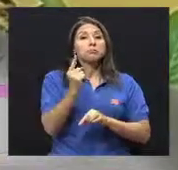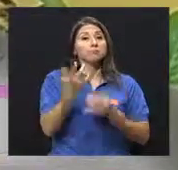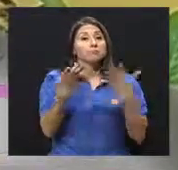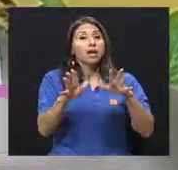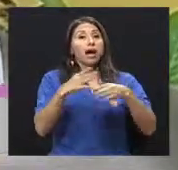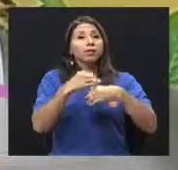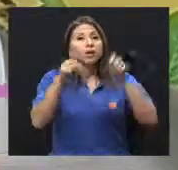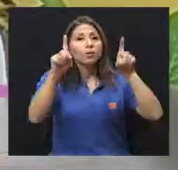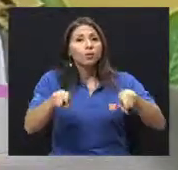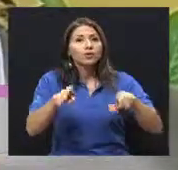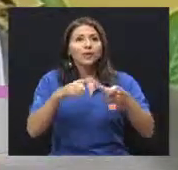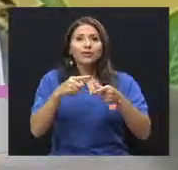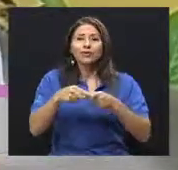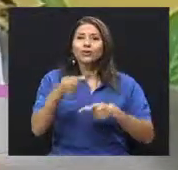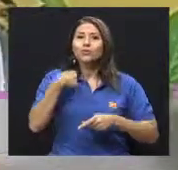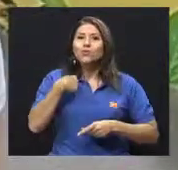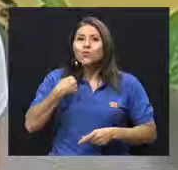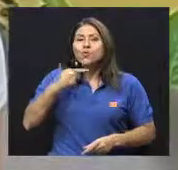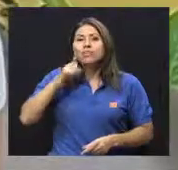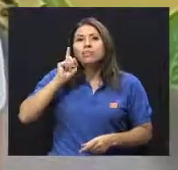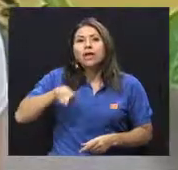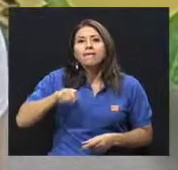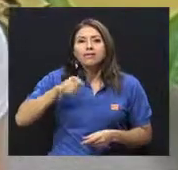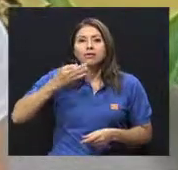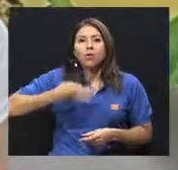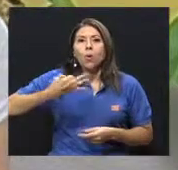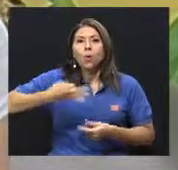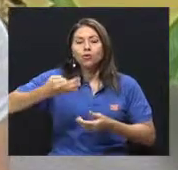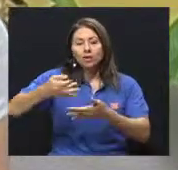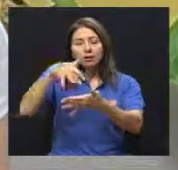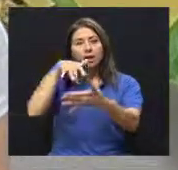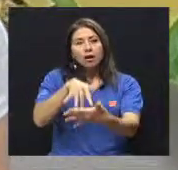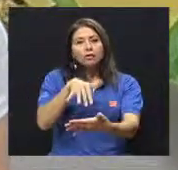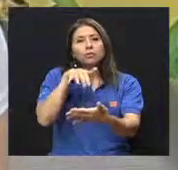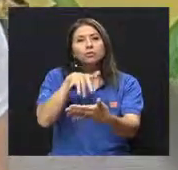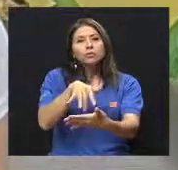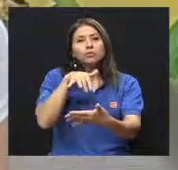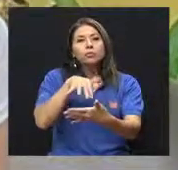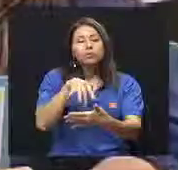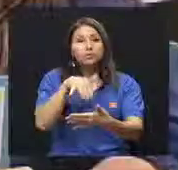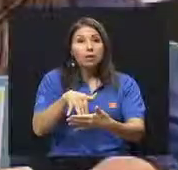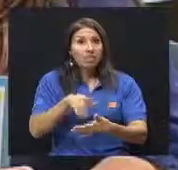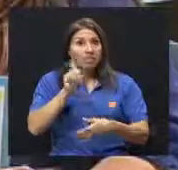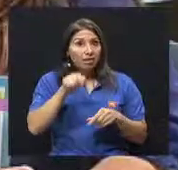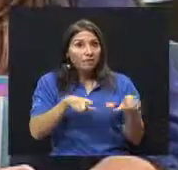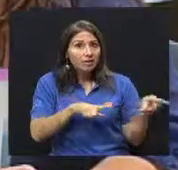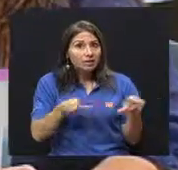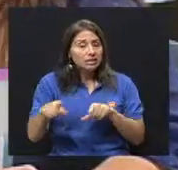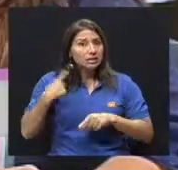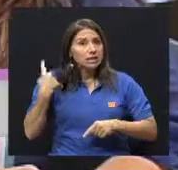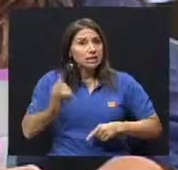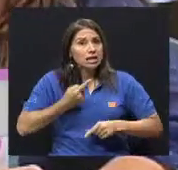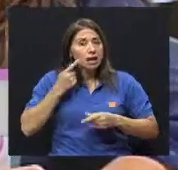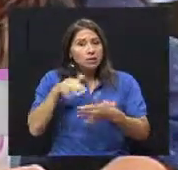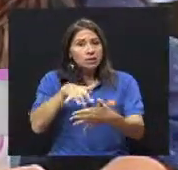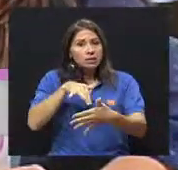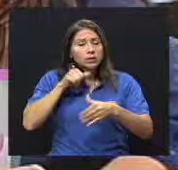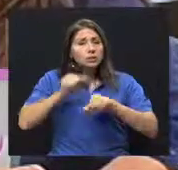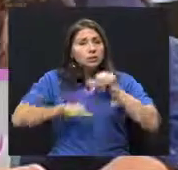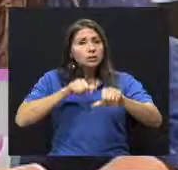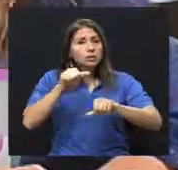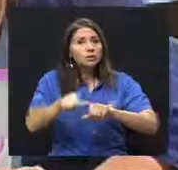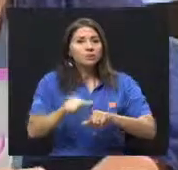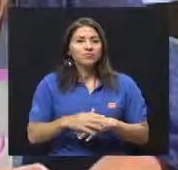ya. Entonces uno tiene que llegar a estudiar todos los días la materia que le dieron el día. Tienen que estar todos los días